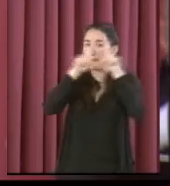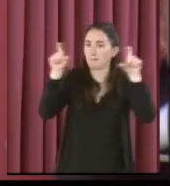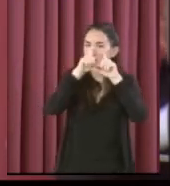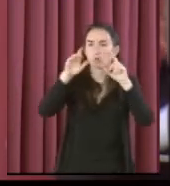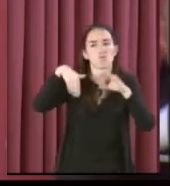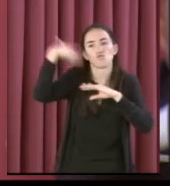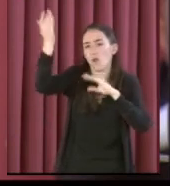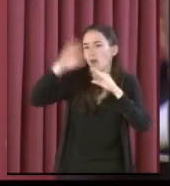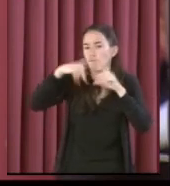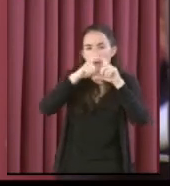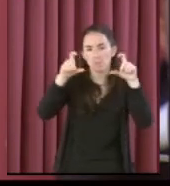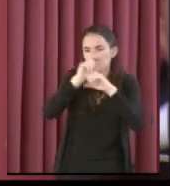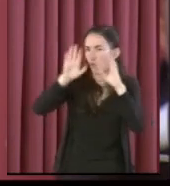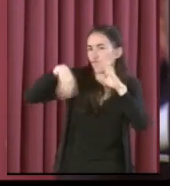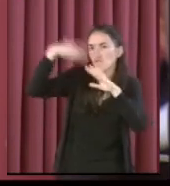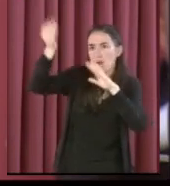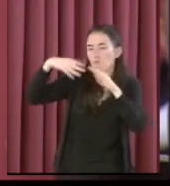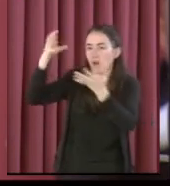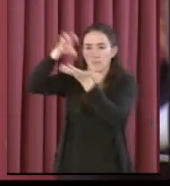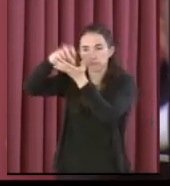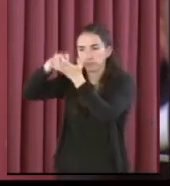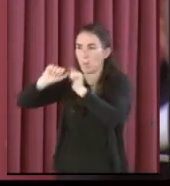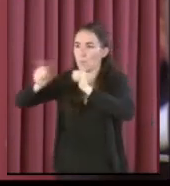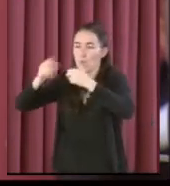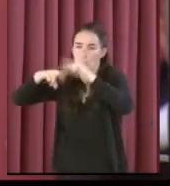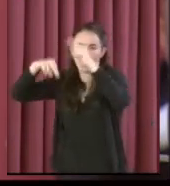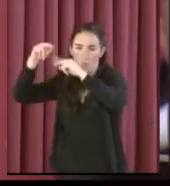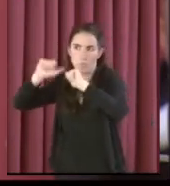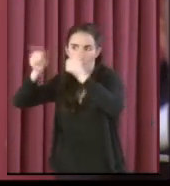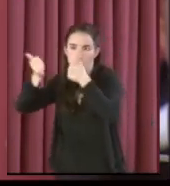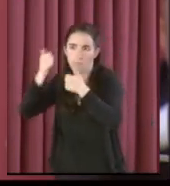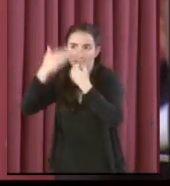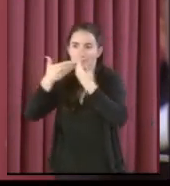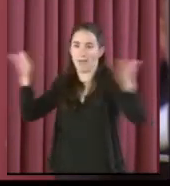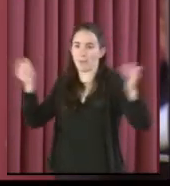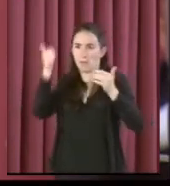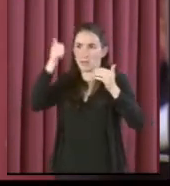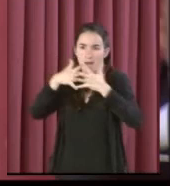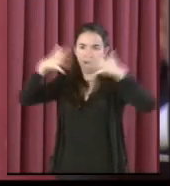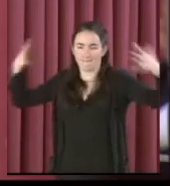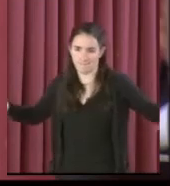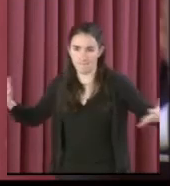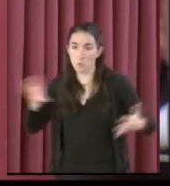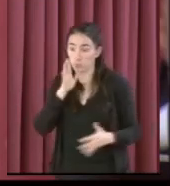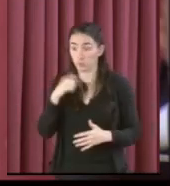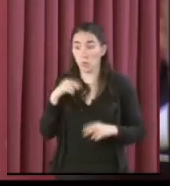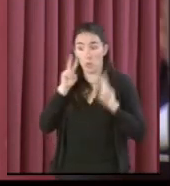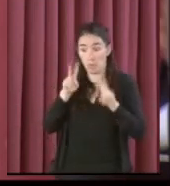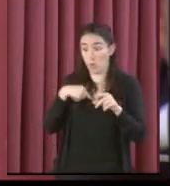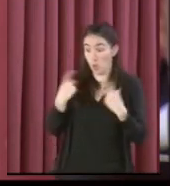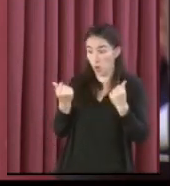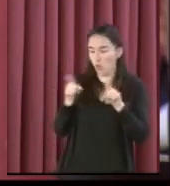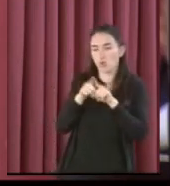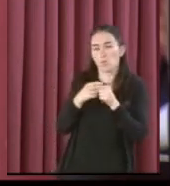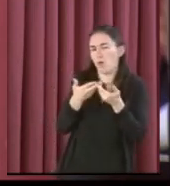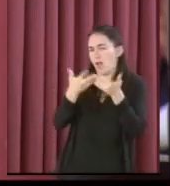de multinacionales en Logroño. La apuesta por todas estas iniciativas, que a mi juicio caracterizan a una ciudad abierta, proactiva e